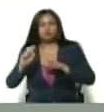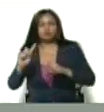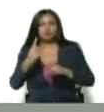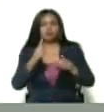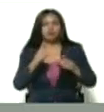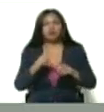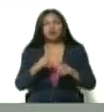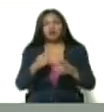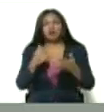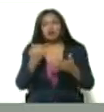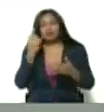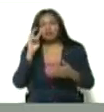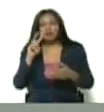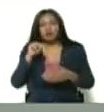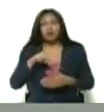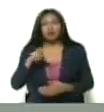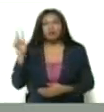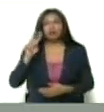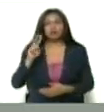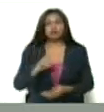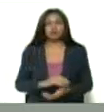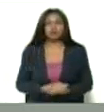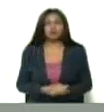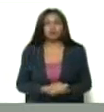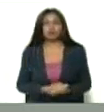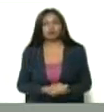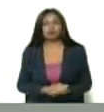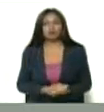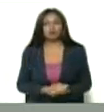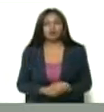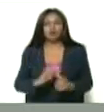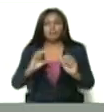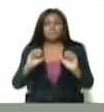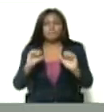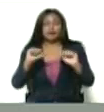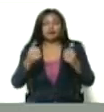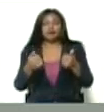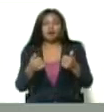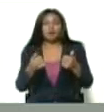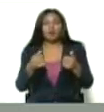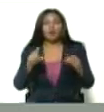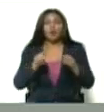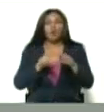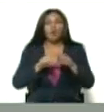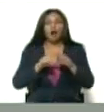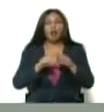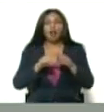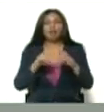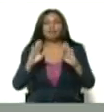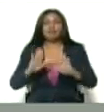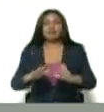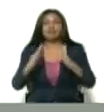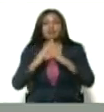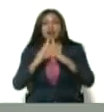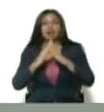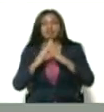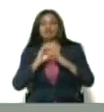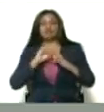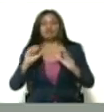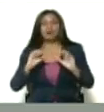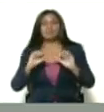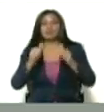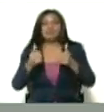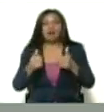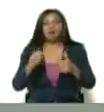caso en Venezuela y también del inicio de la cuarentena, y es a partir de